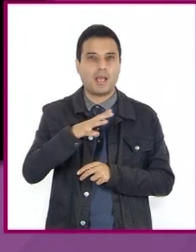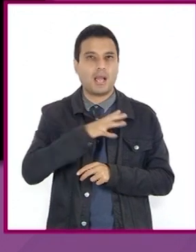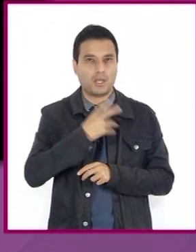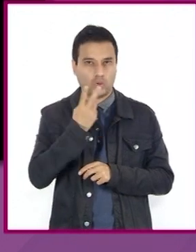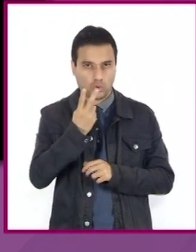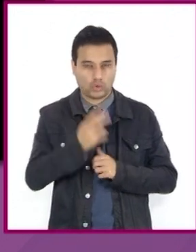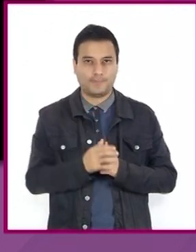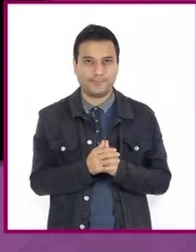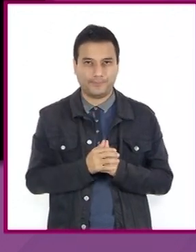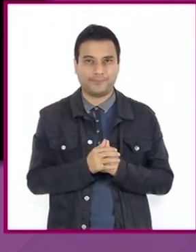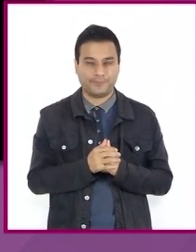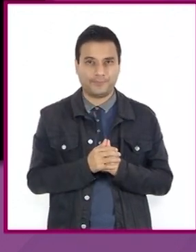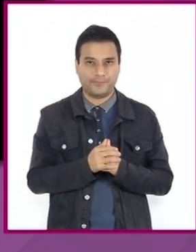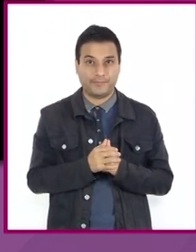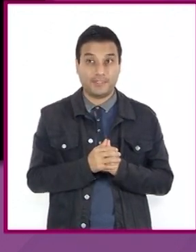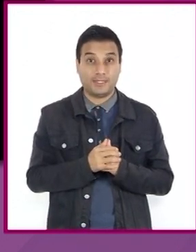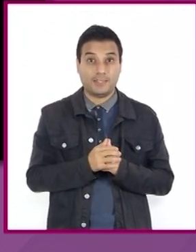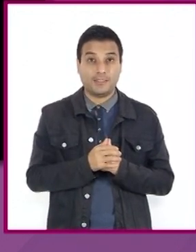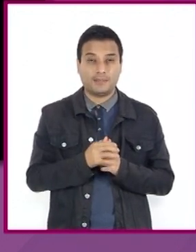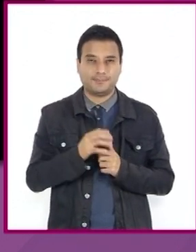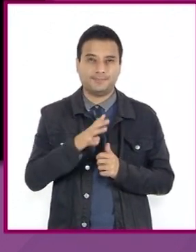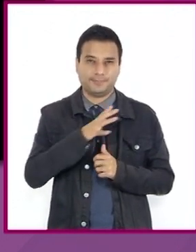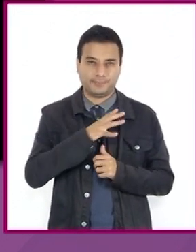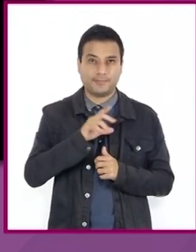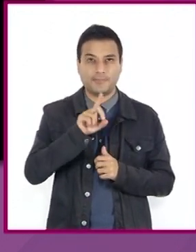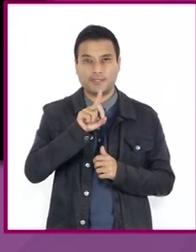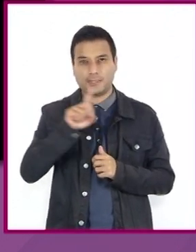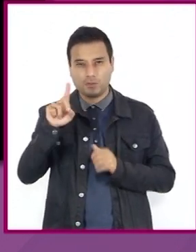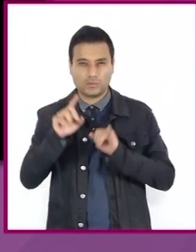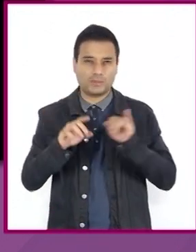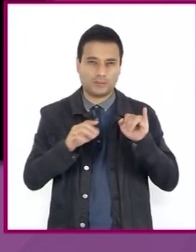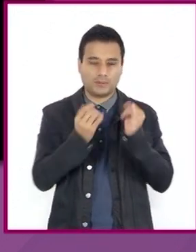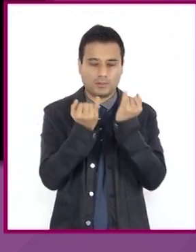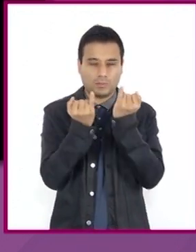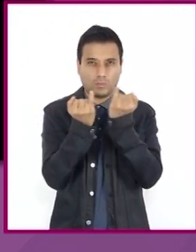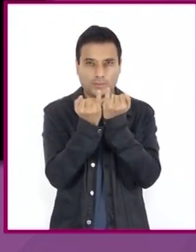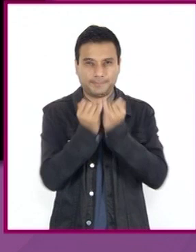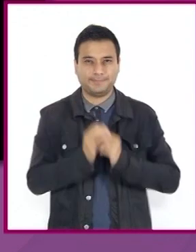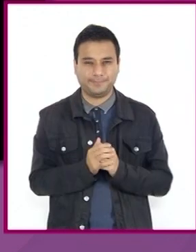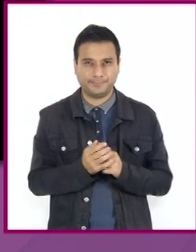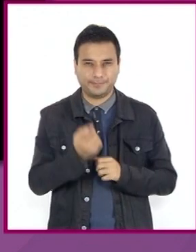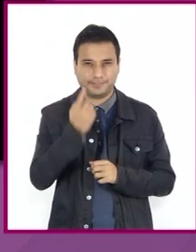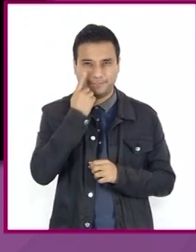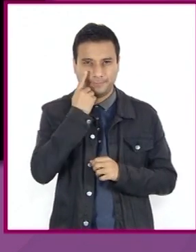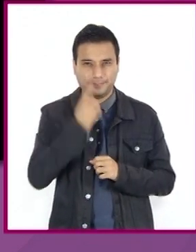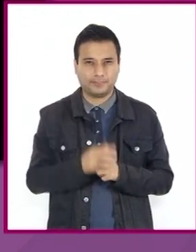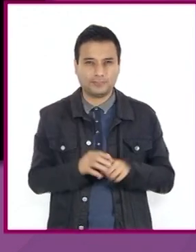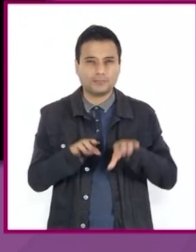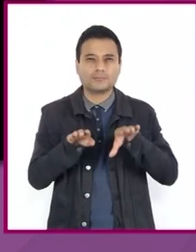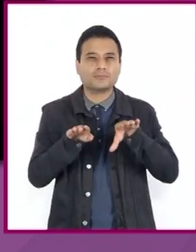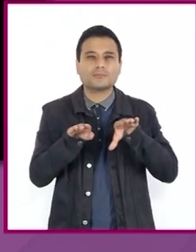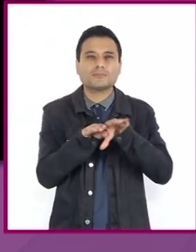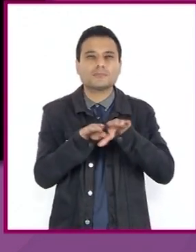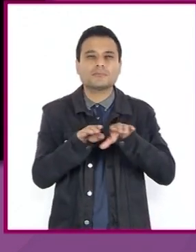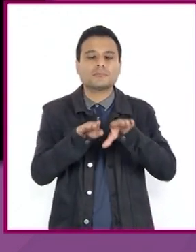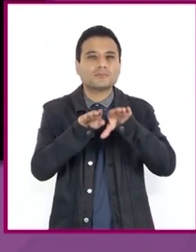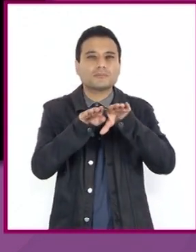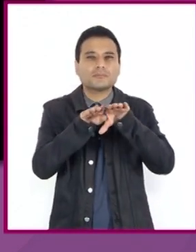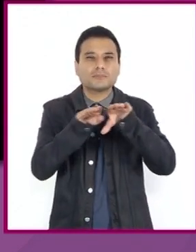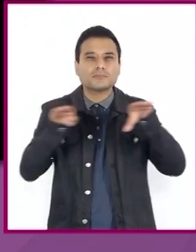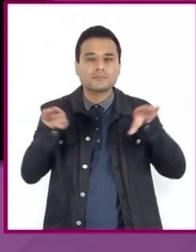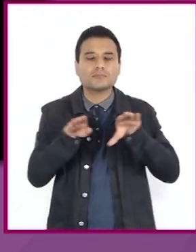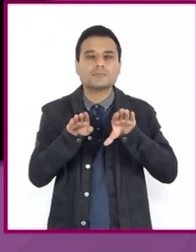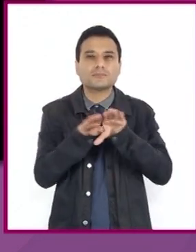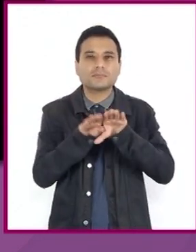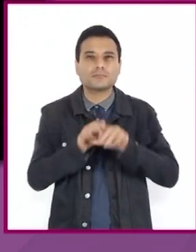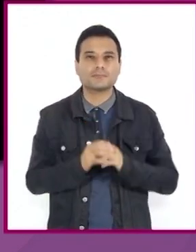nitrógeno y del lado derecho solo 1. Entonces, para poder igualar esos números, vamos a